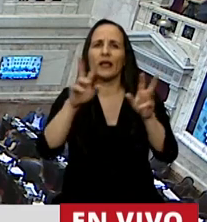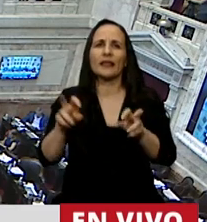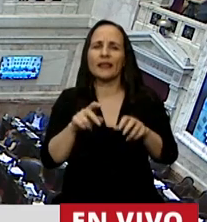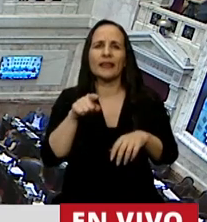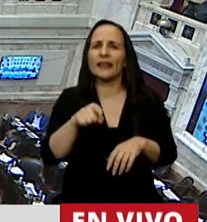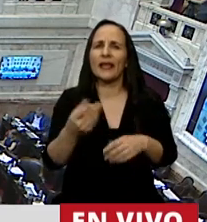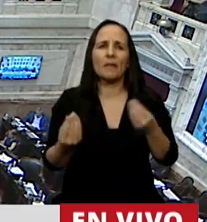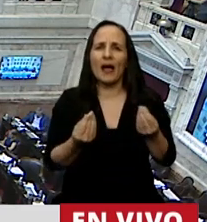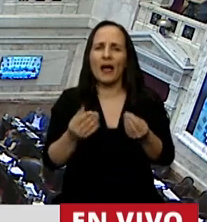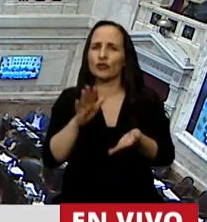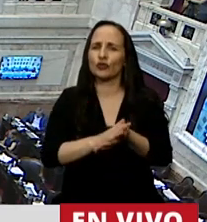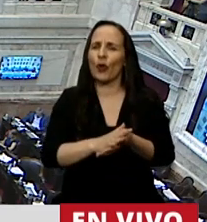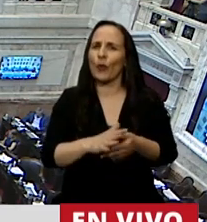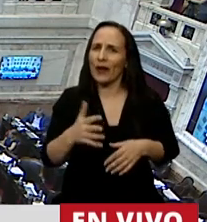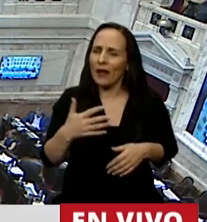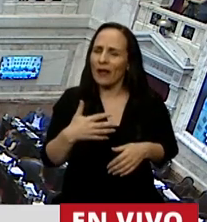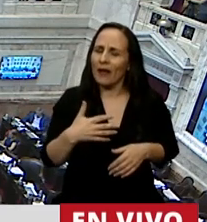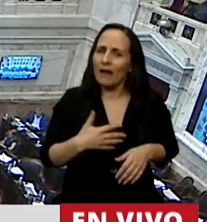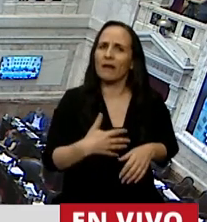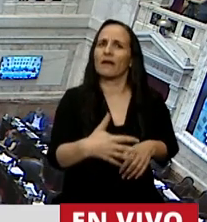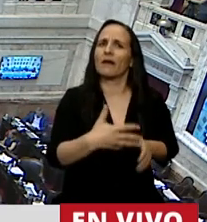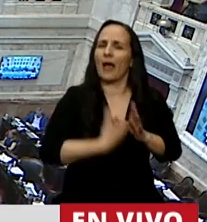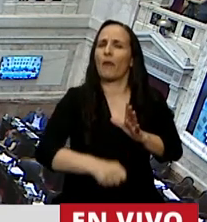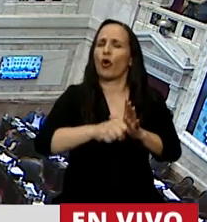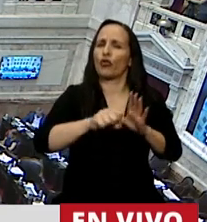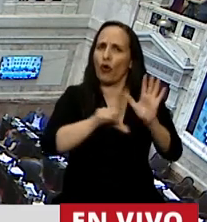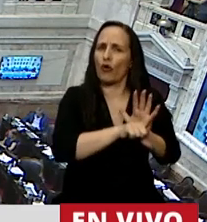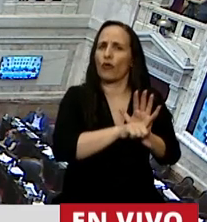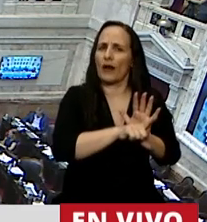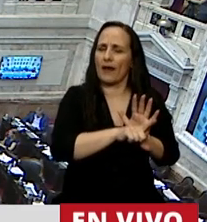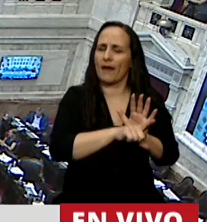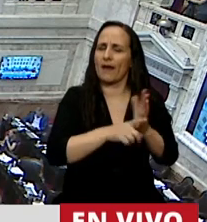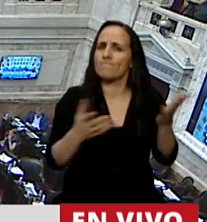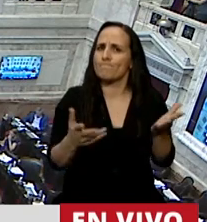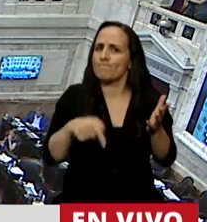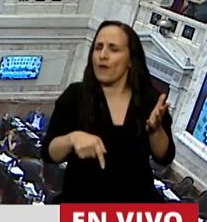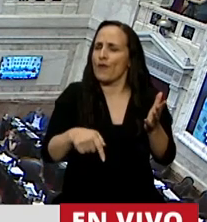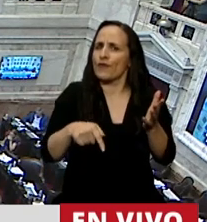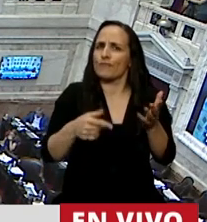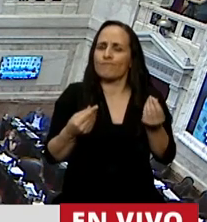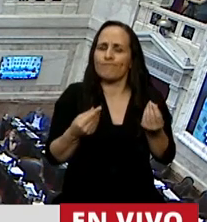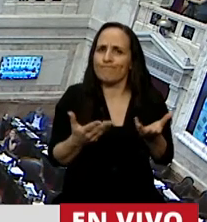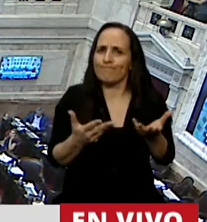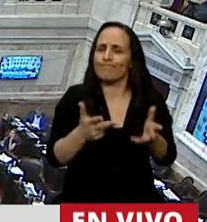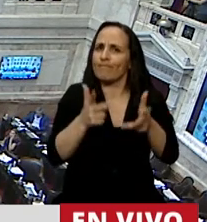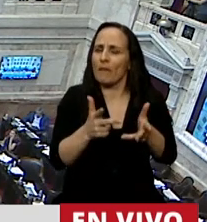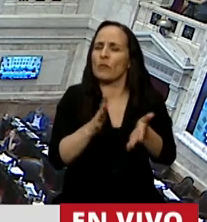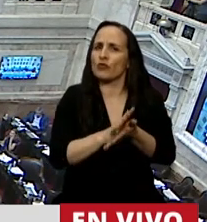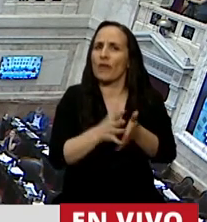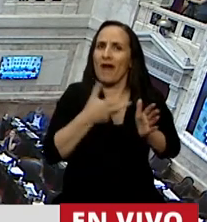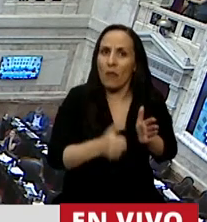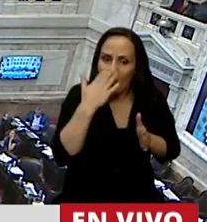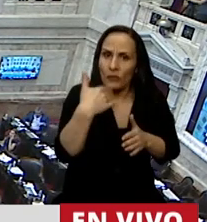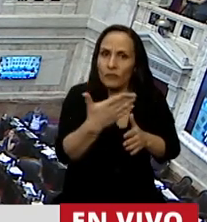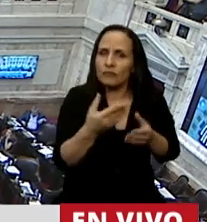la legalización del aborto y el tratamiento post-aborto. La verdad